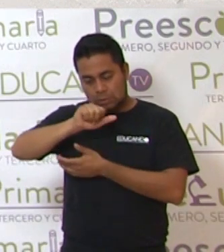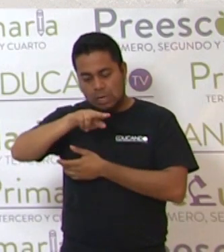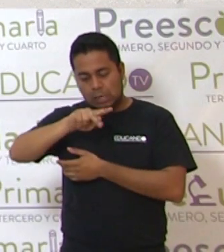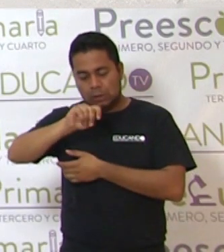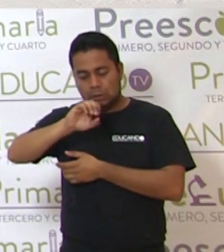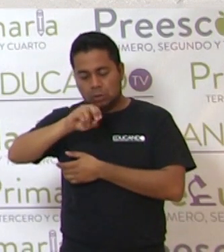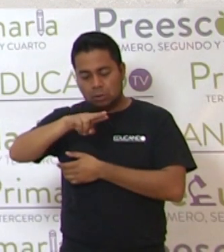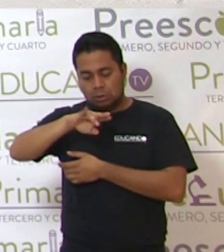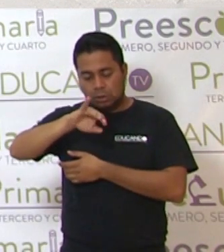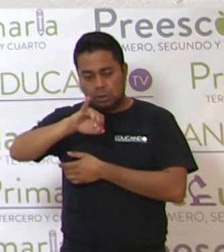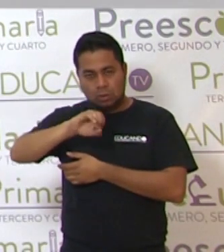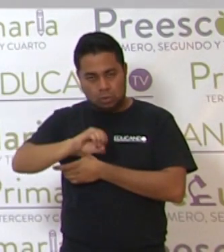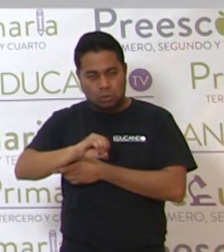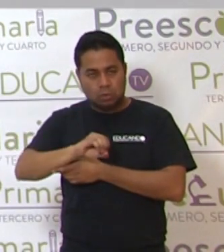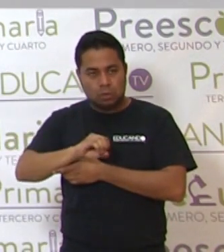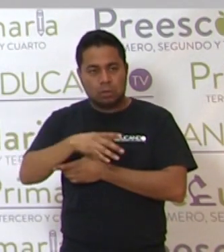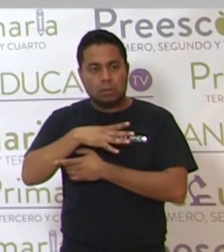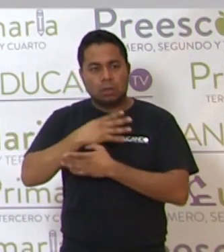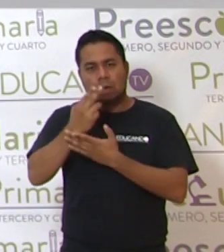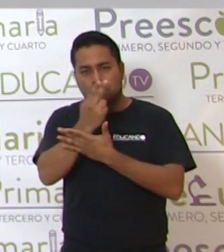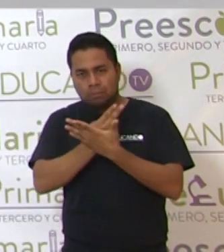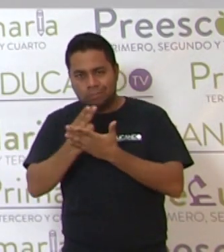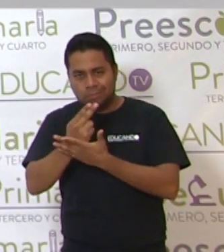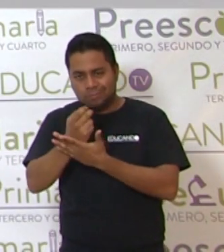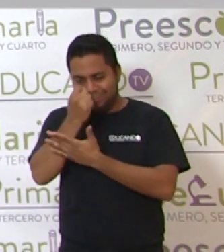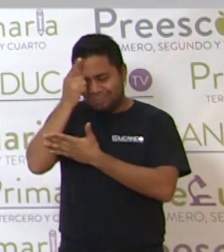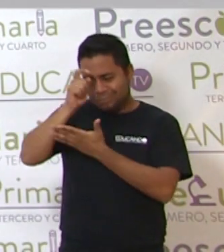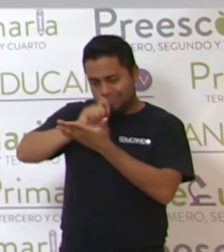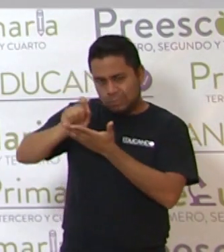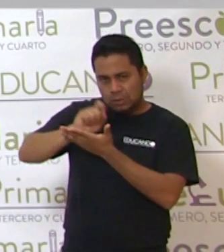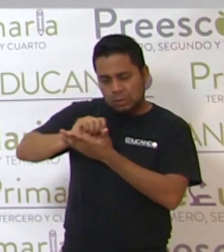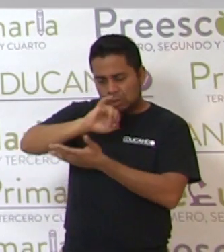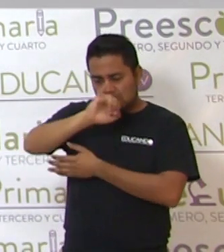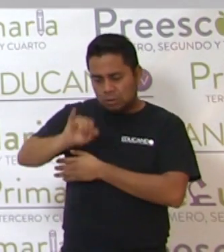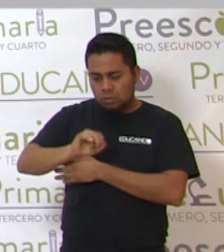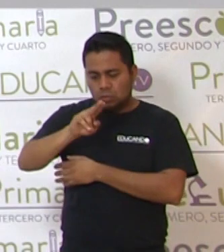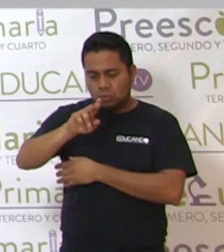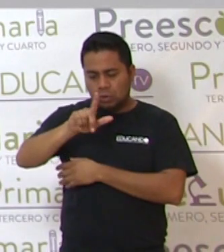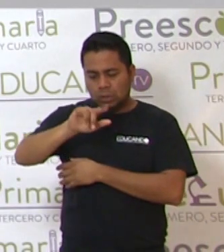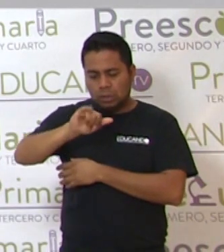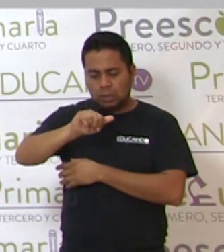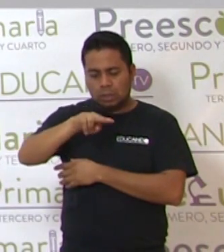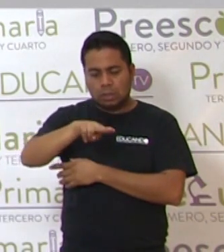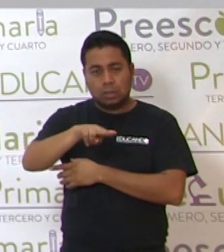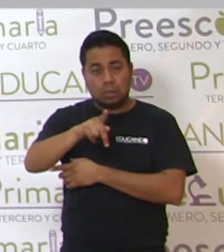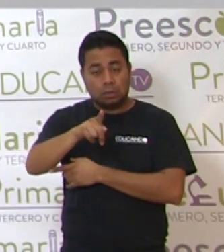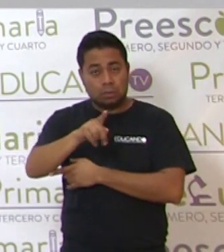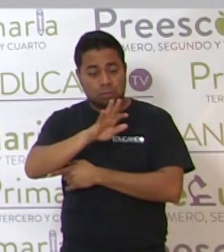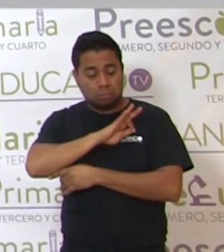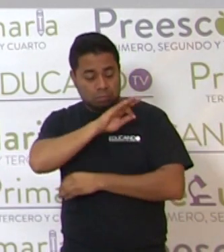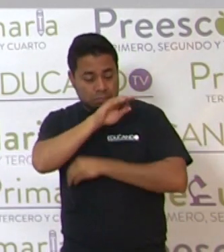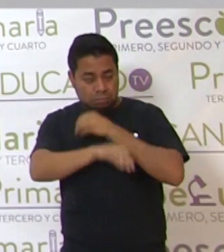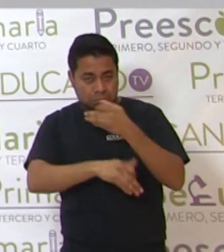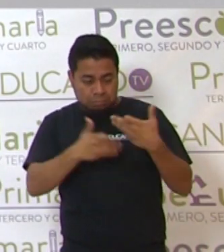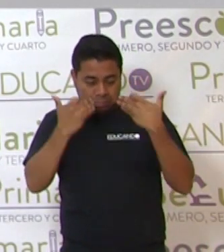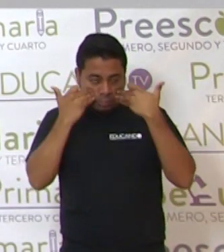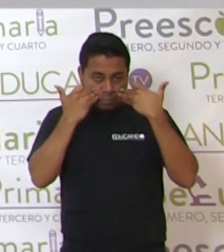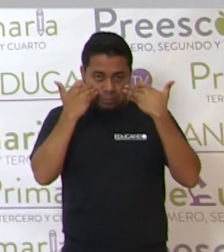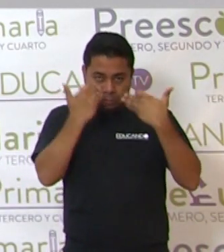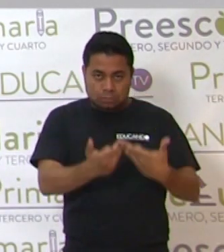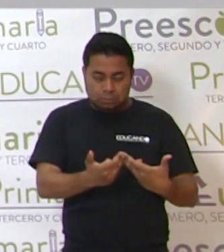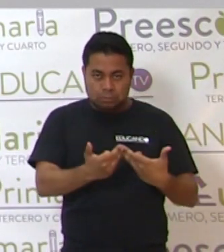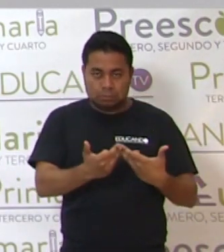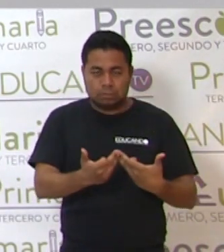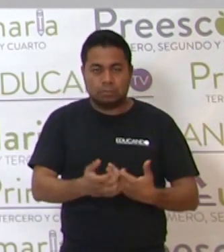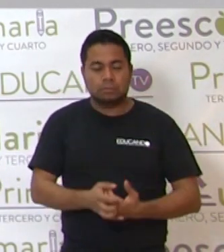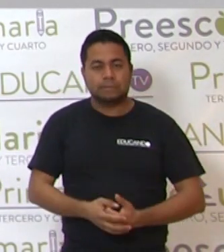Granados, trae ilustraciones de Julián Cicero. Aquí tú vas a poder ver,